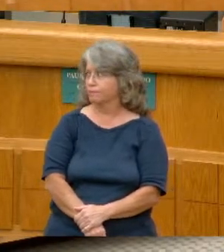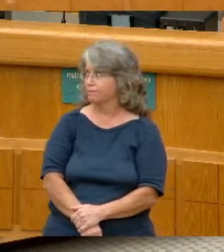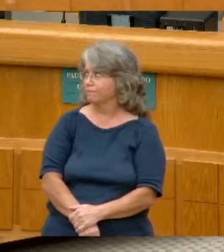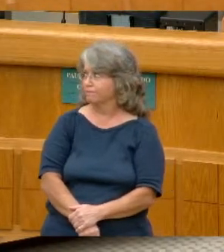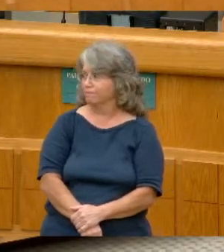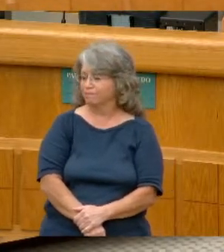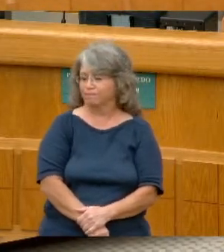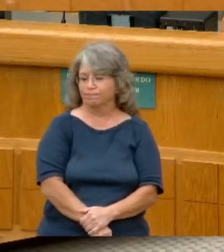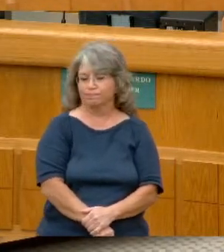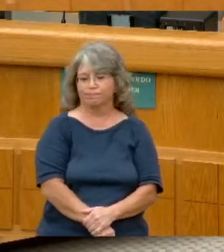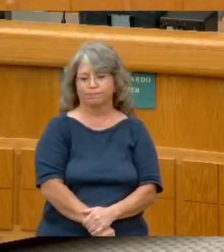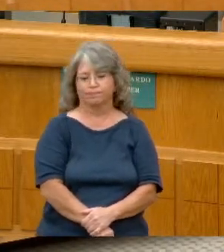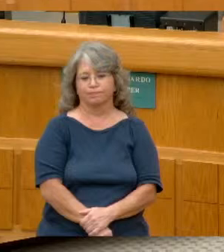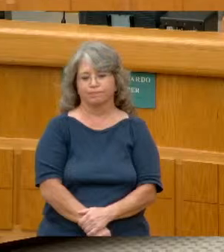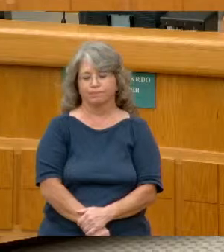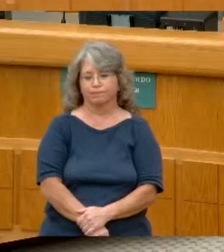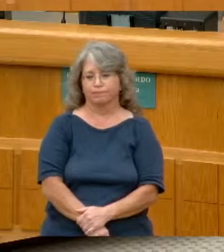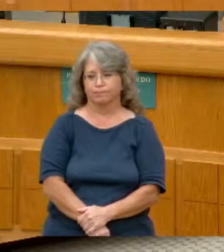gripe, puede llamar al